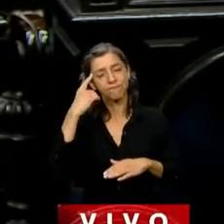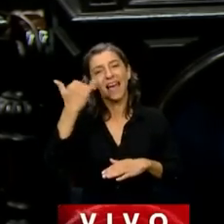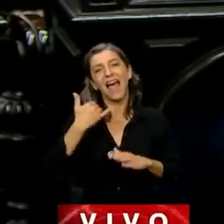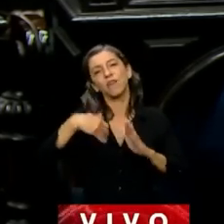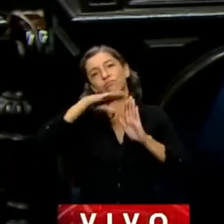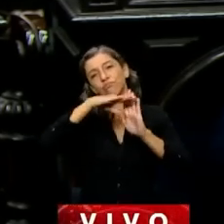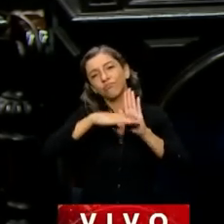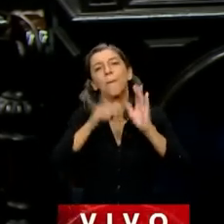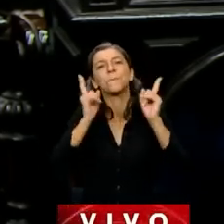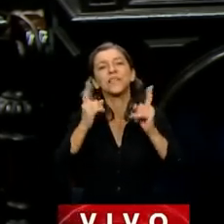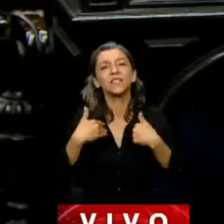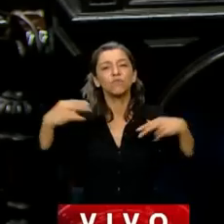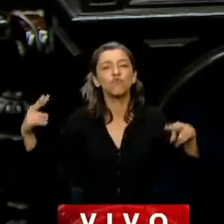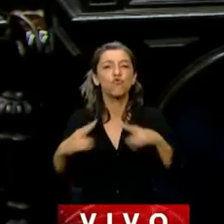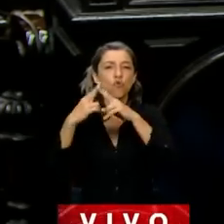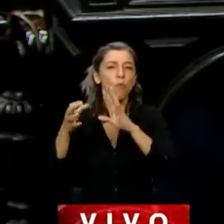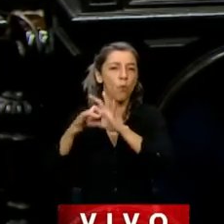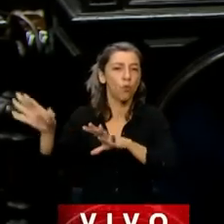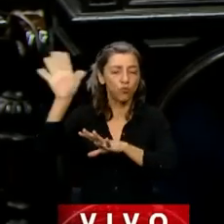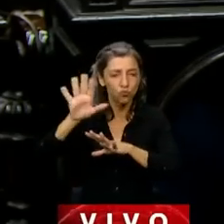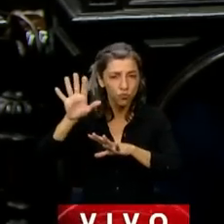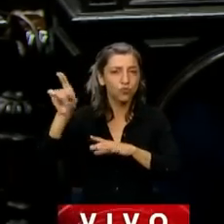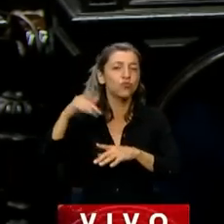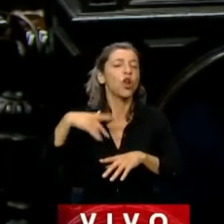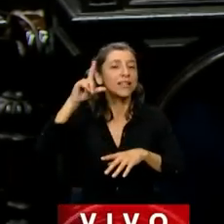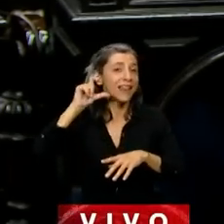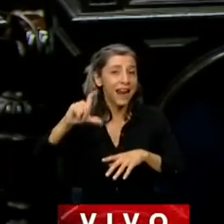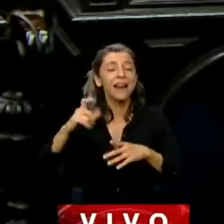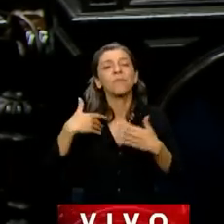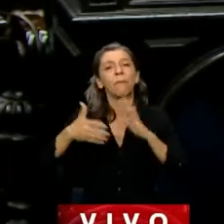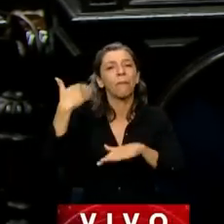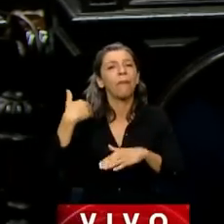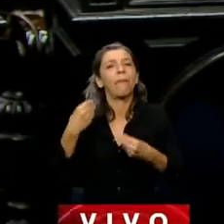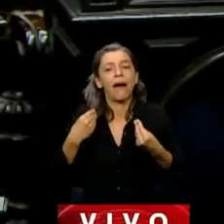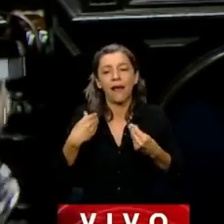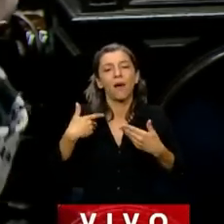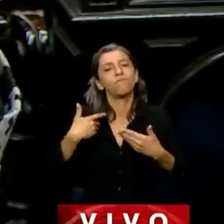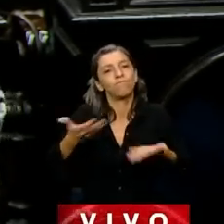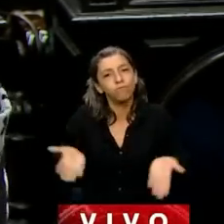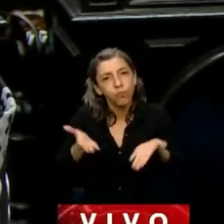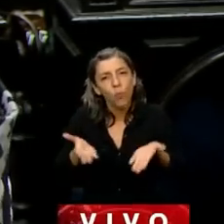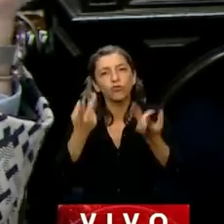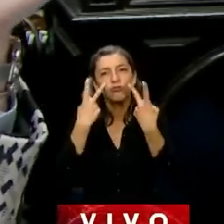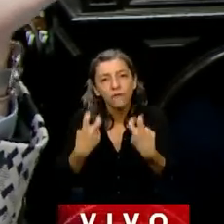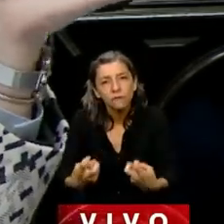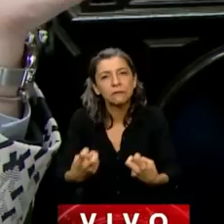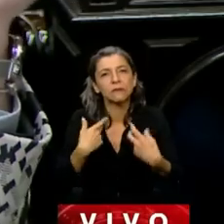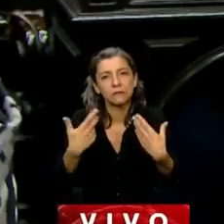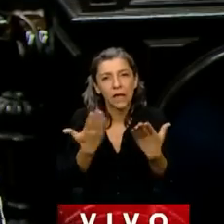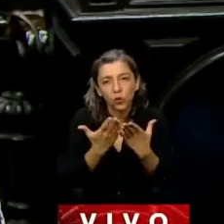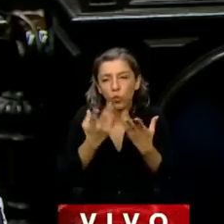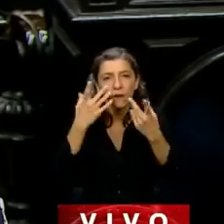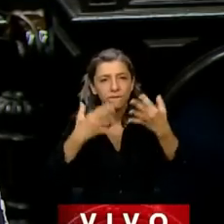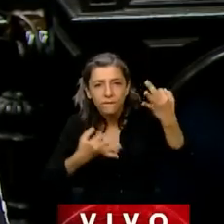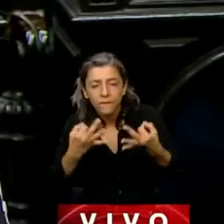las cumbres de la Unión Europea y CELAC mediante la promoción de investigaciones y estudios. Las principales líneas